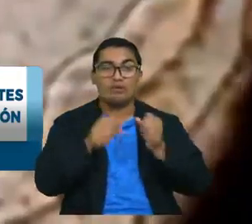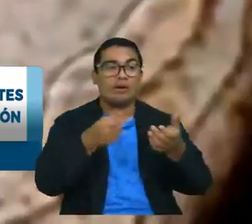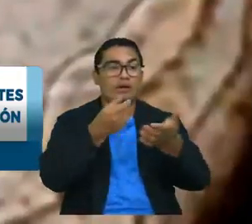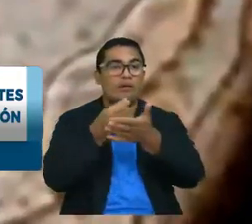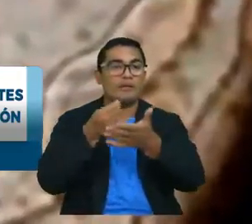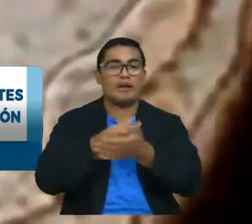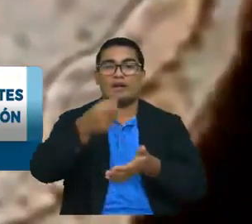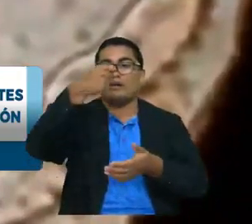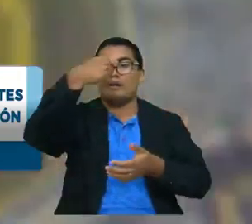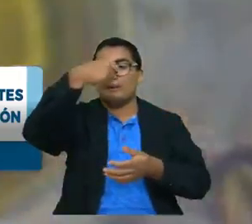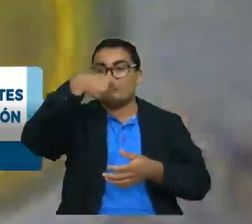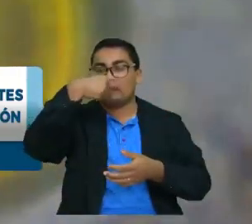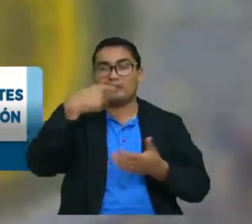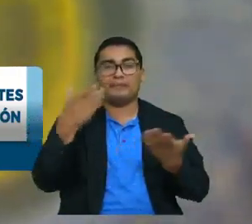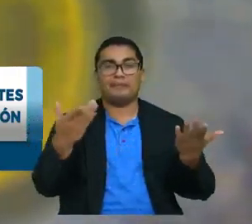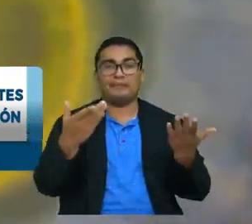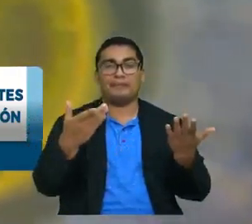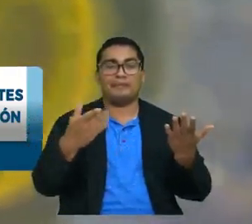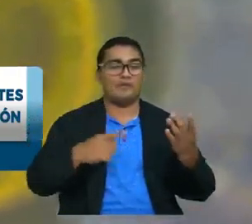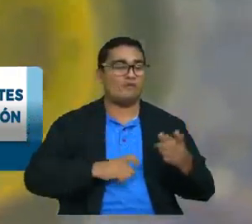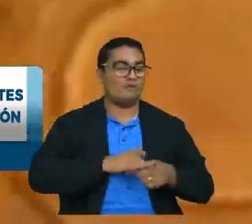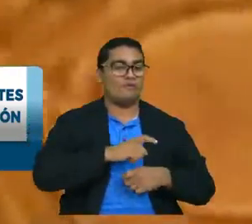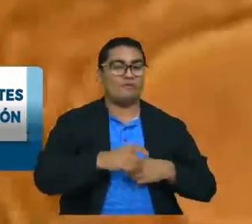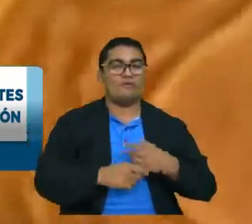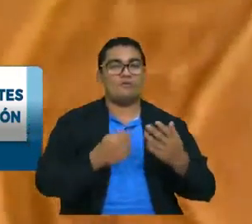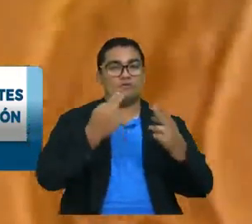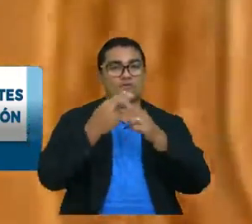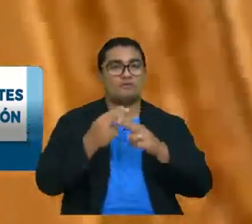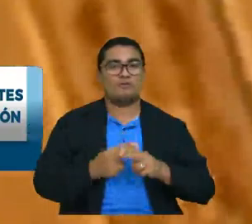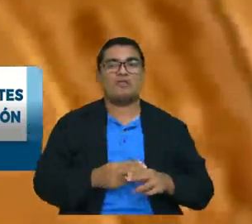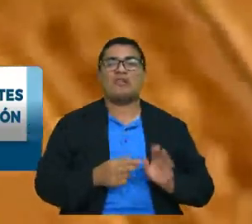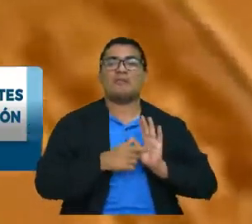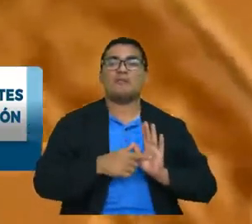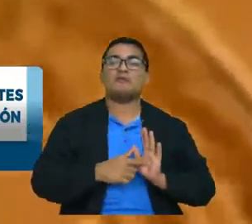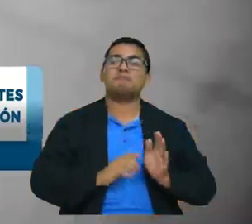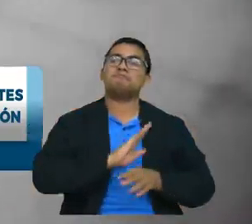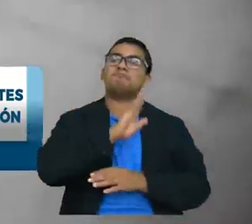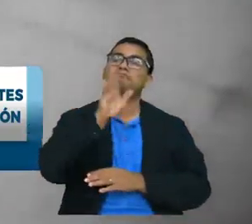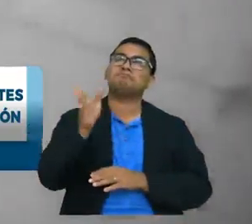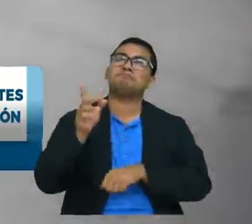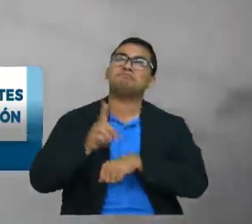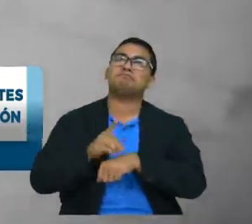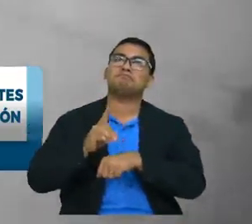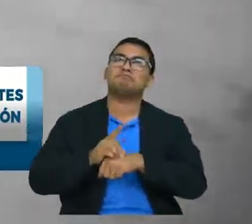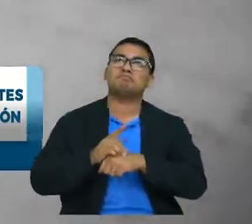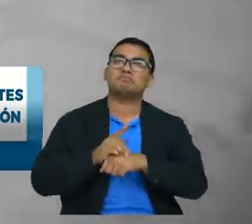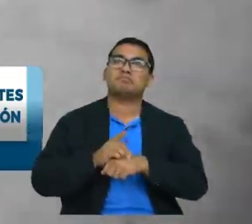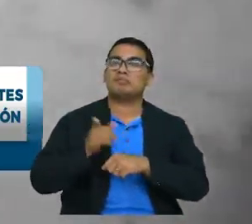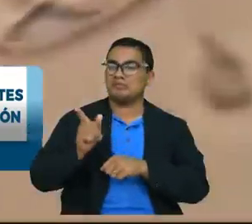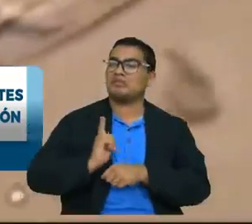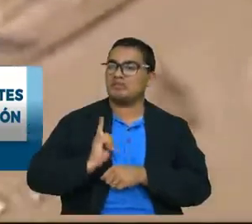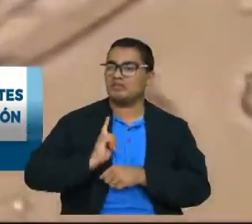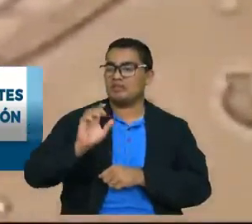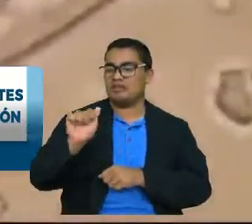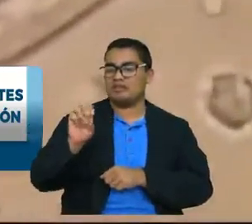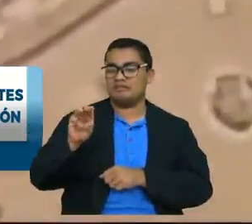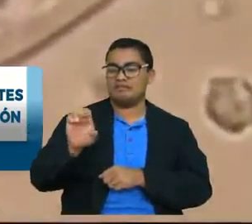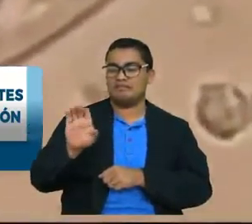específico para un tipo de parásito? Es decir, cuando uno va al médico, le dicen, vos tenés ameba, vos